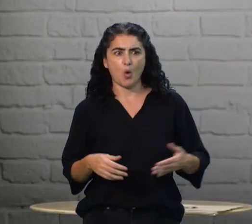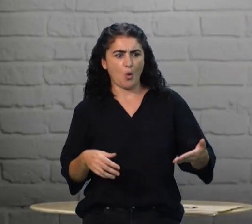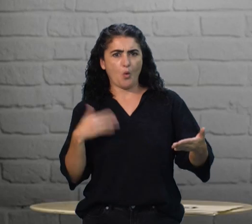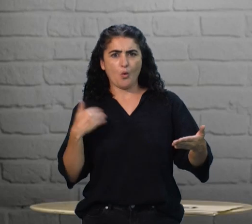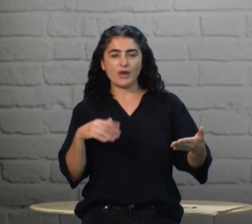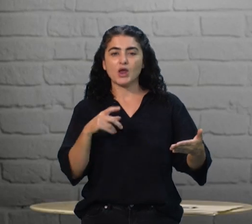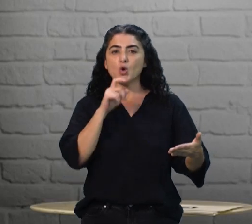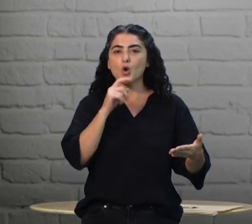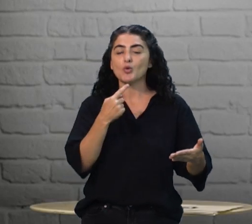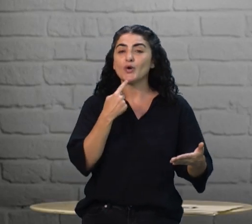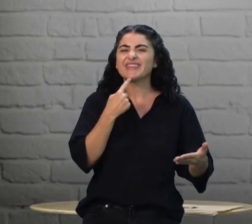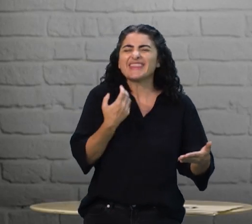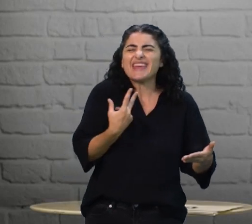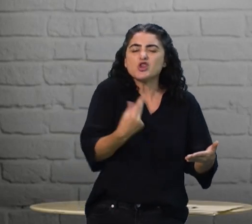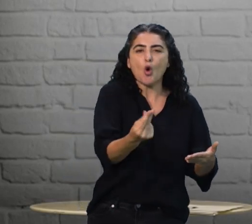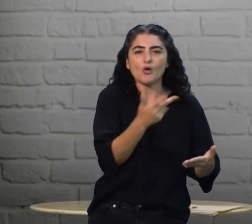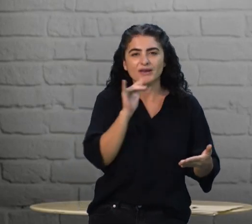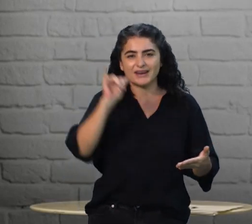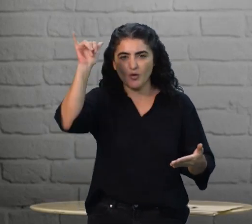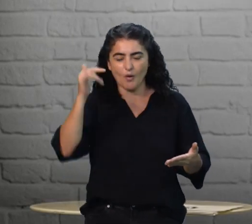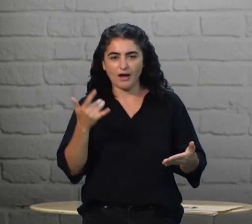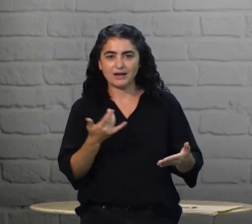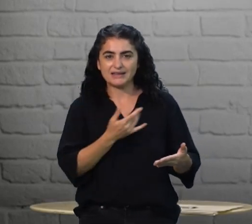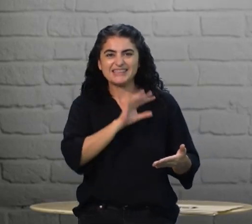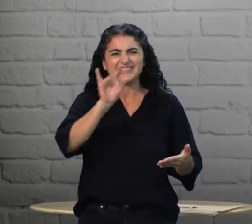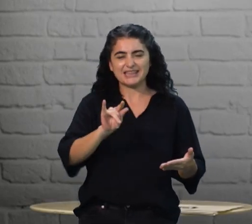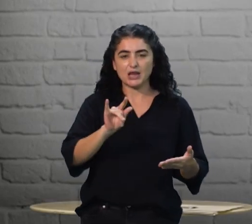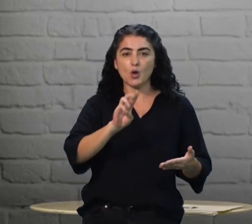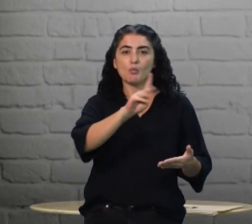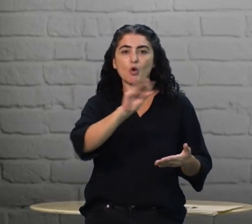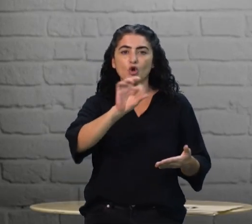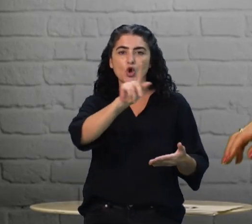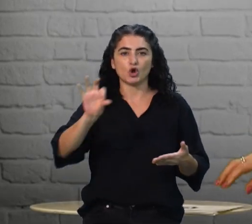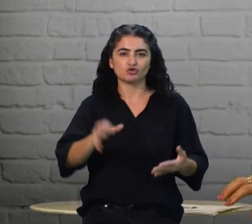Cómo se dice no en riojano sí por los